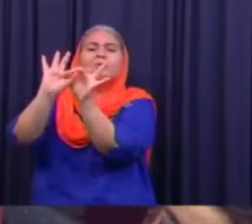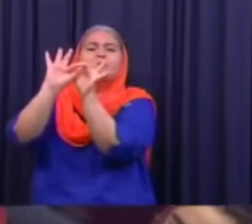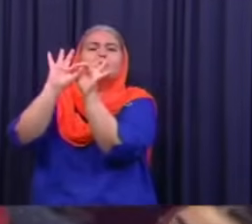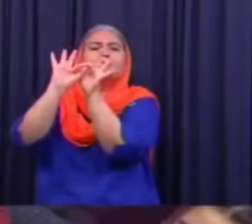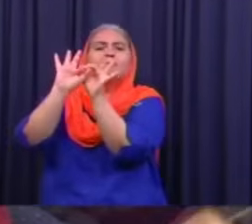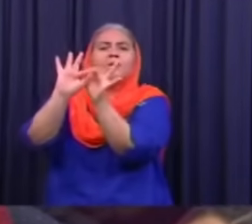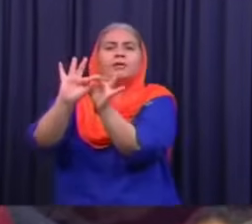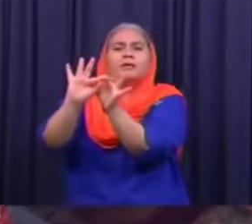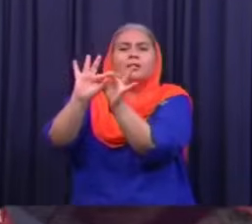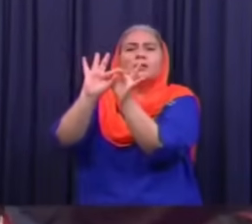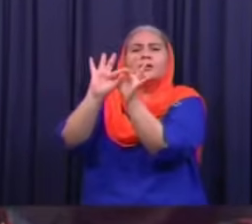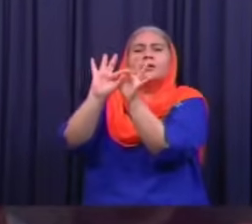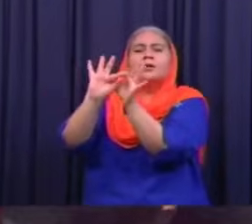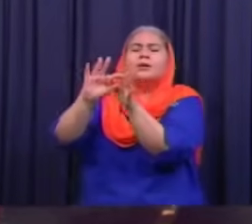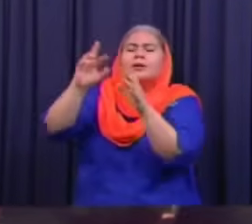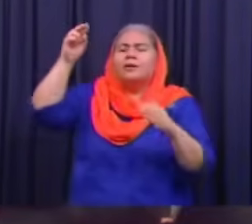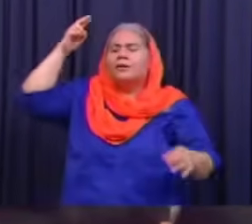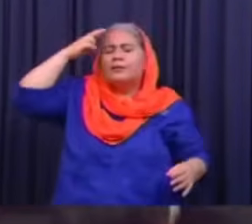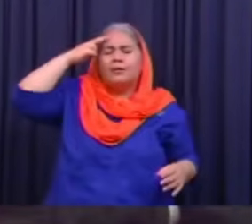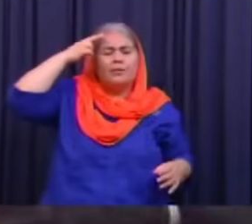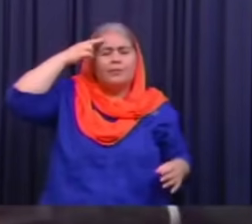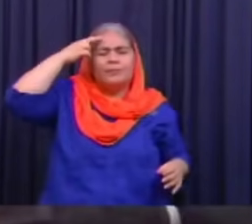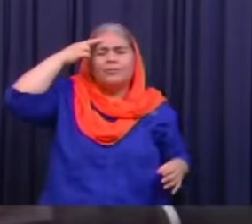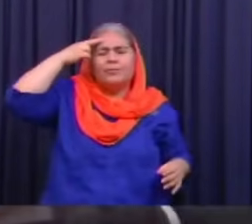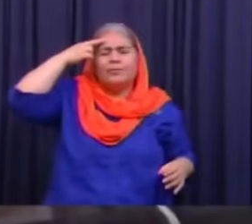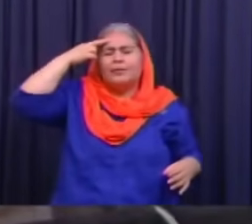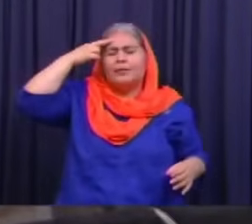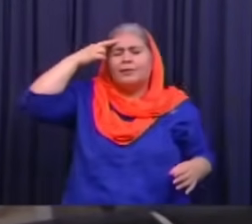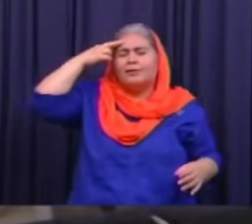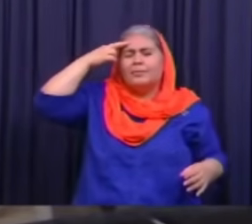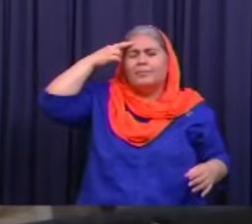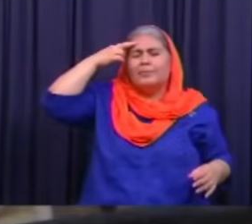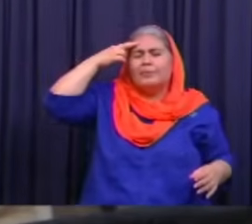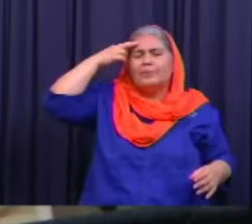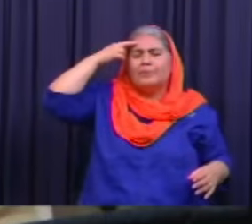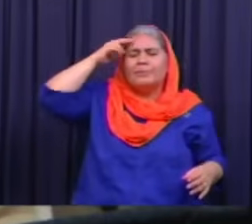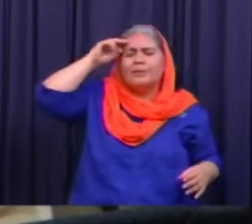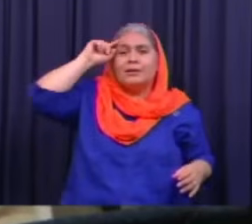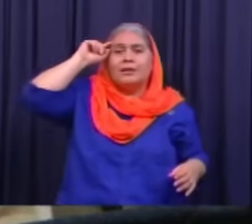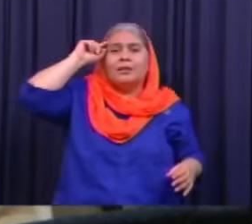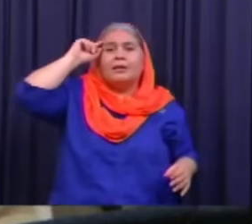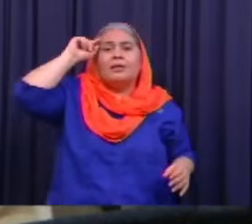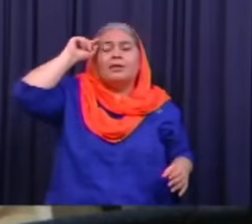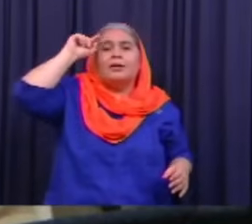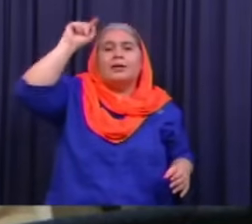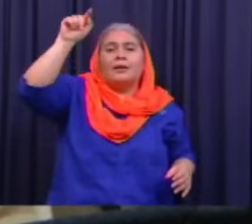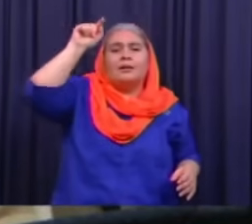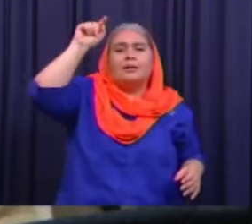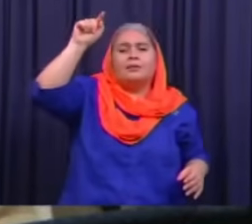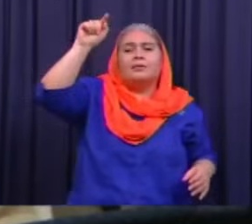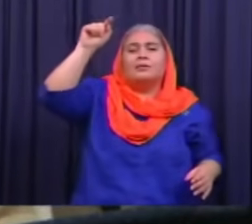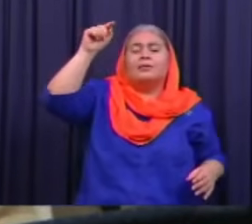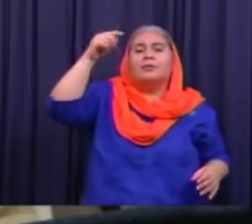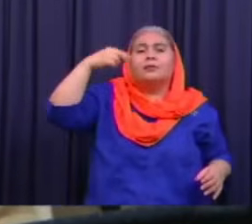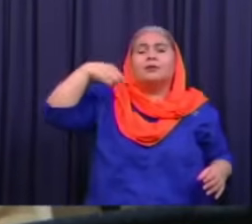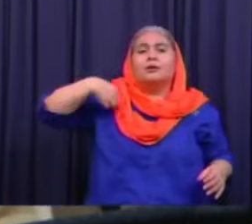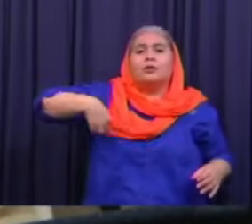encuentro Llévame al lugar donde empezó nuestra